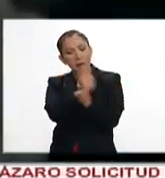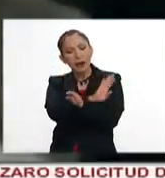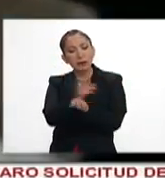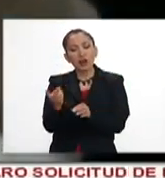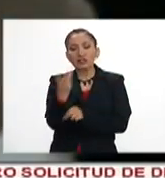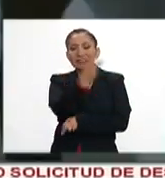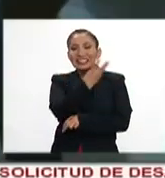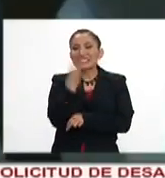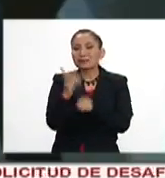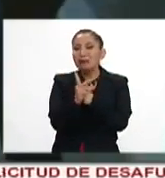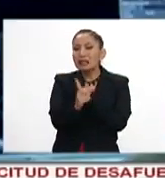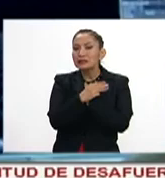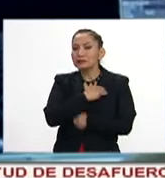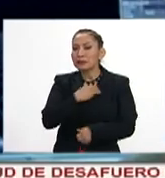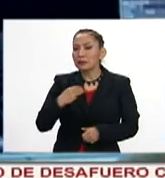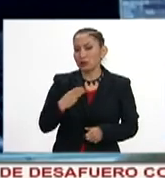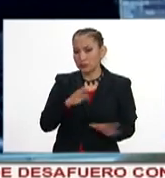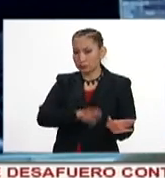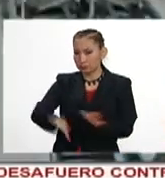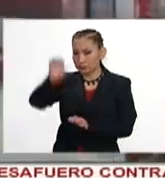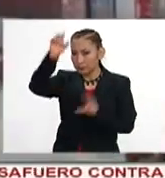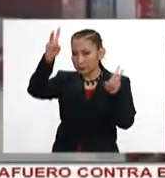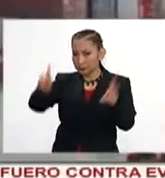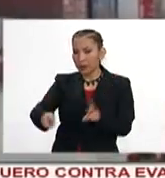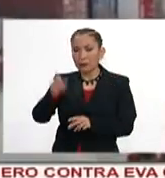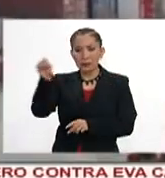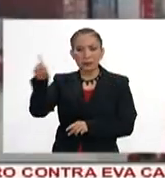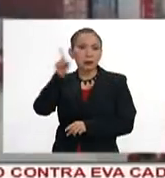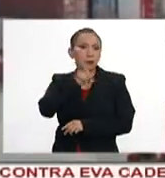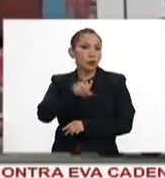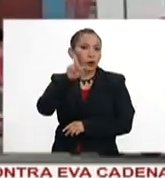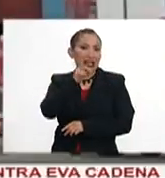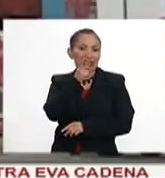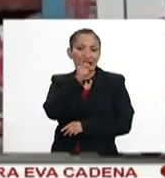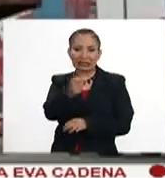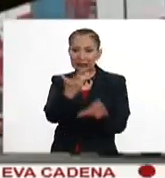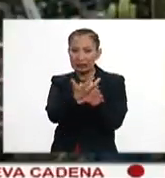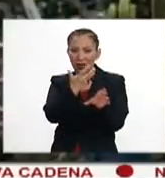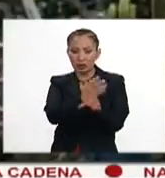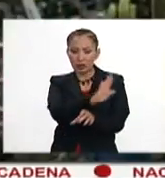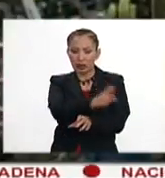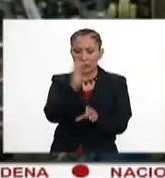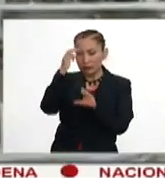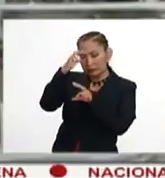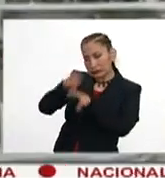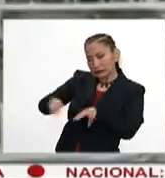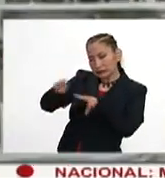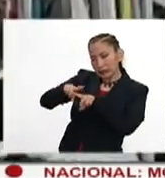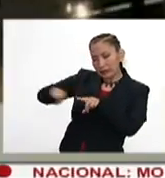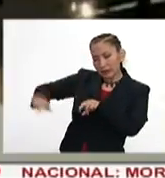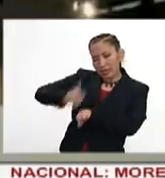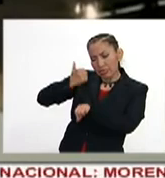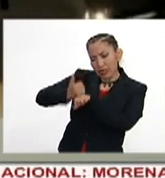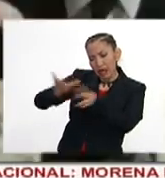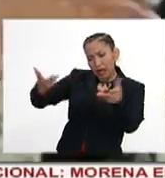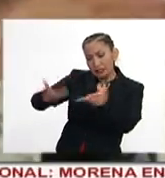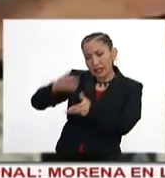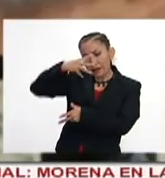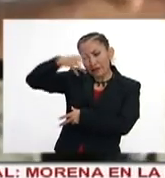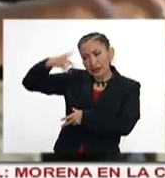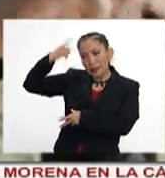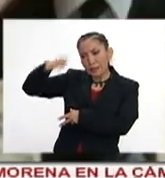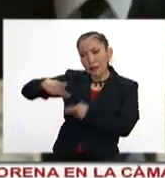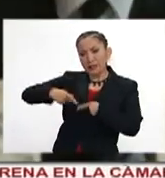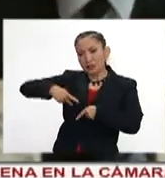beneficie a los tres países integrantes. En otros temas, Jacobson informó que Estados Unidos analiza la creación de diferentes tipos de visas